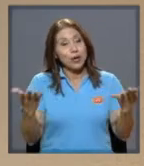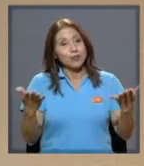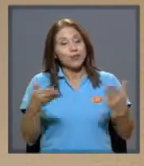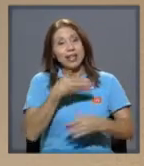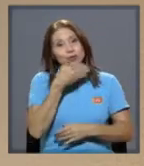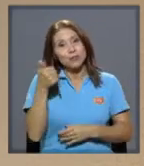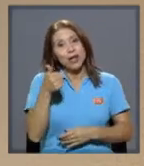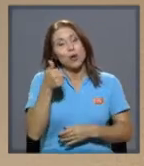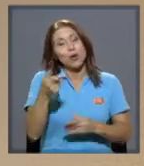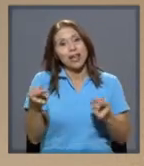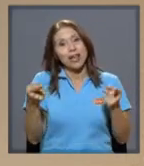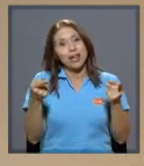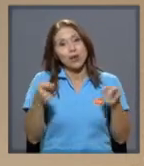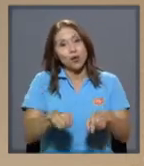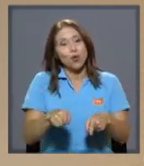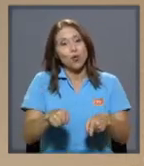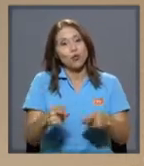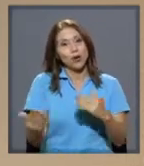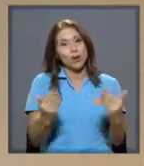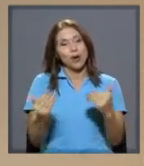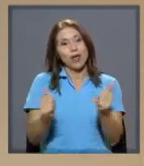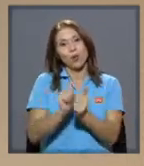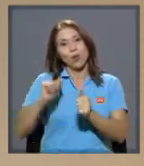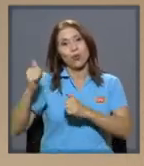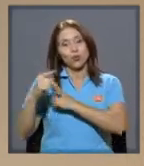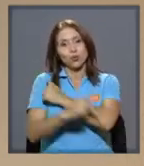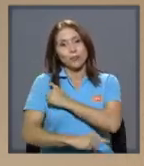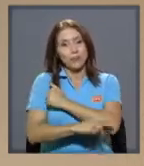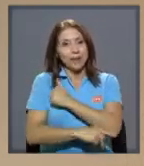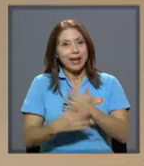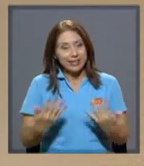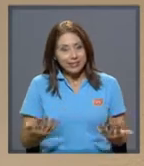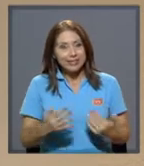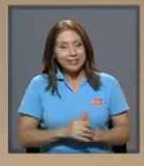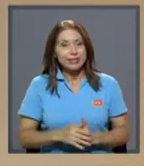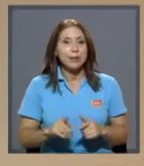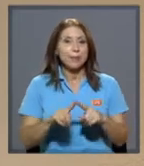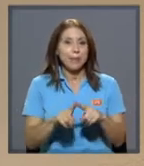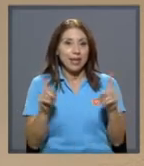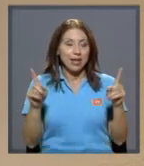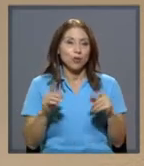otros países, también para decirlo con todas las palabras. Pero